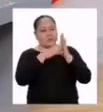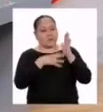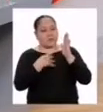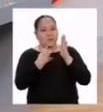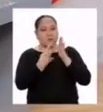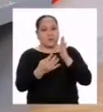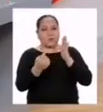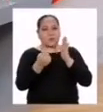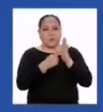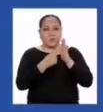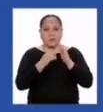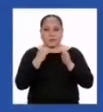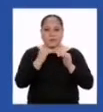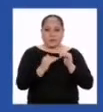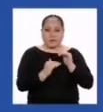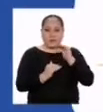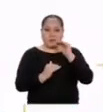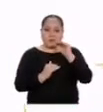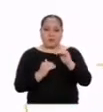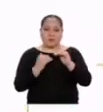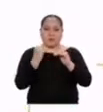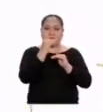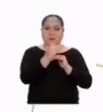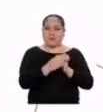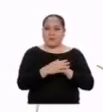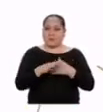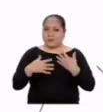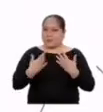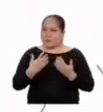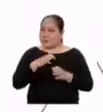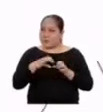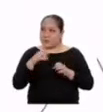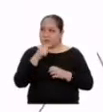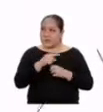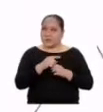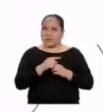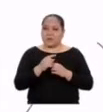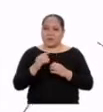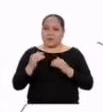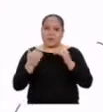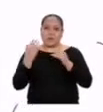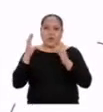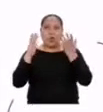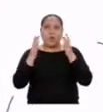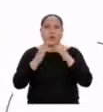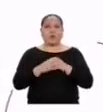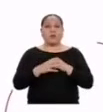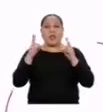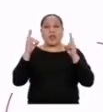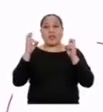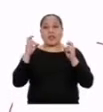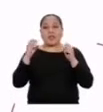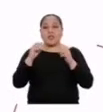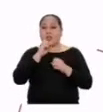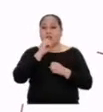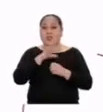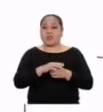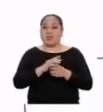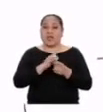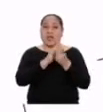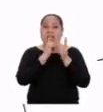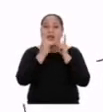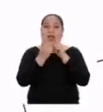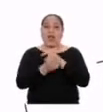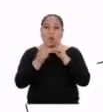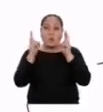las autoras tiene escalones. Podemos hacer una analogía. Como el título habla de evolución del tema,